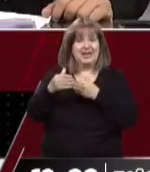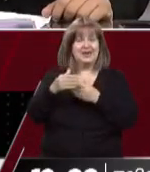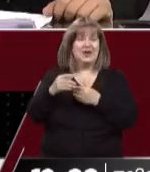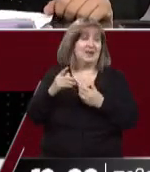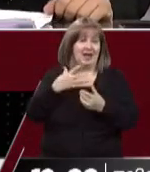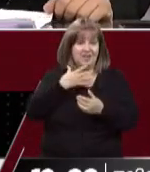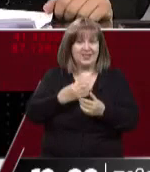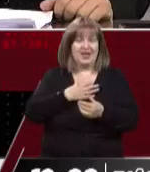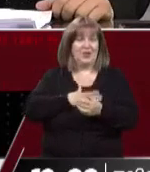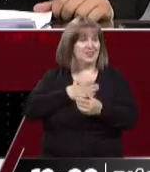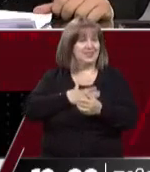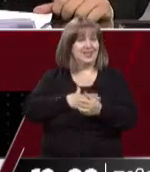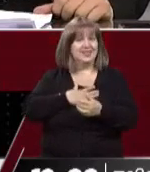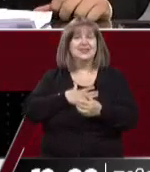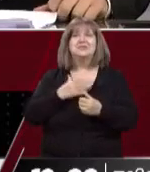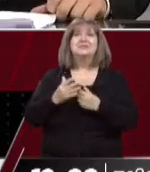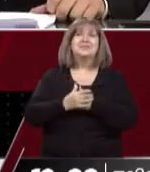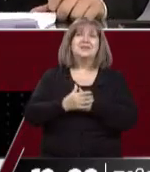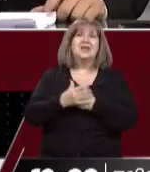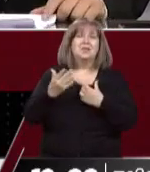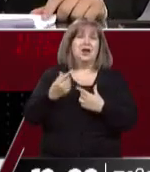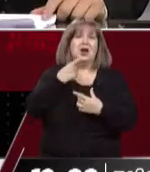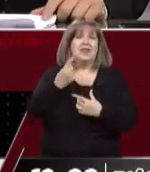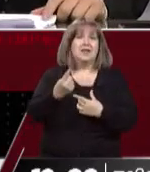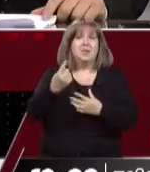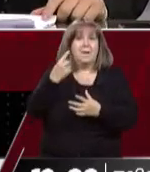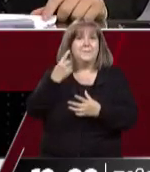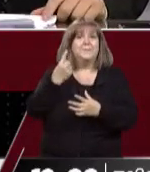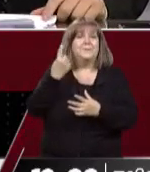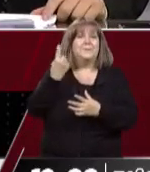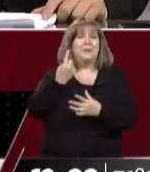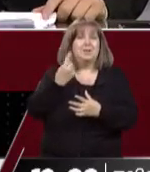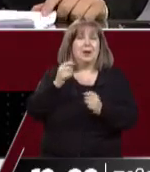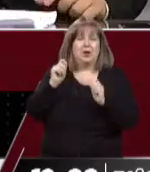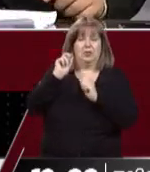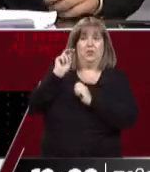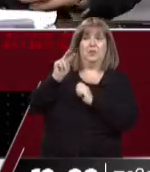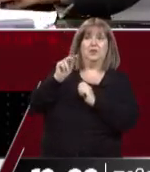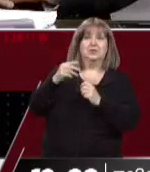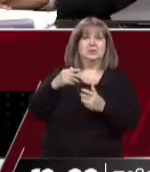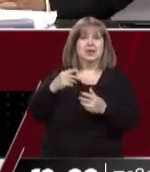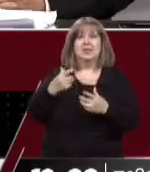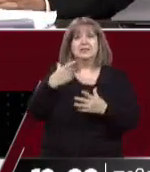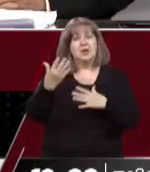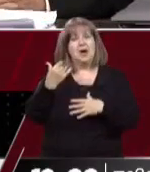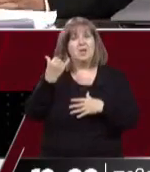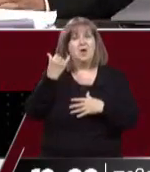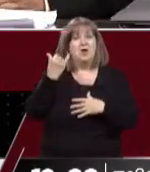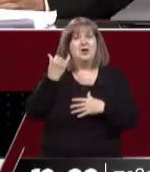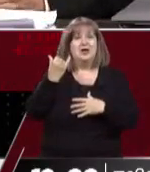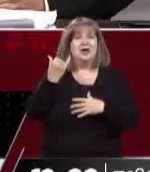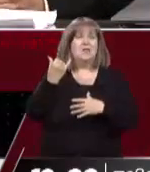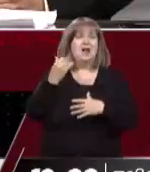Tremendo. Pero, claro, le dijimos nuestra primera reacción fue, bueno, hagamos Yellow de Coldplay.